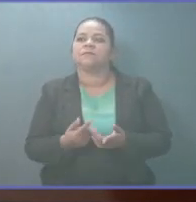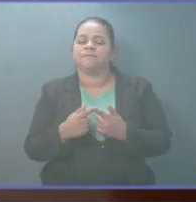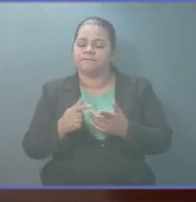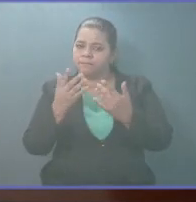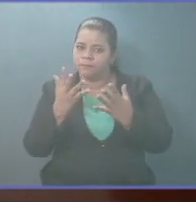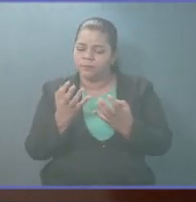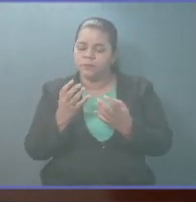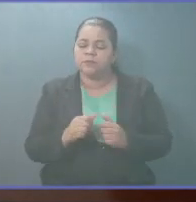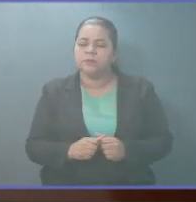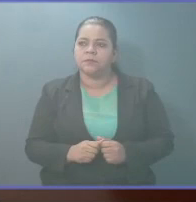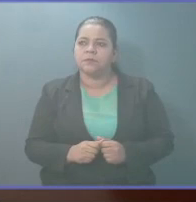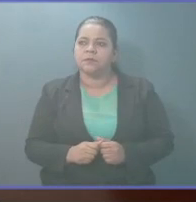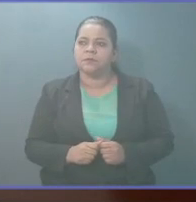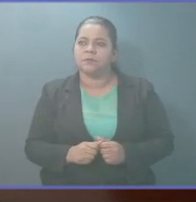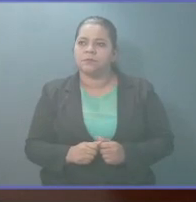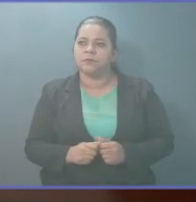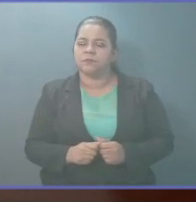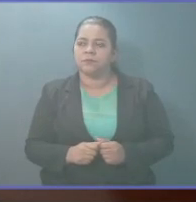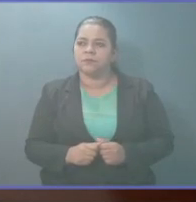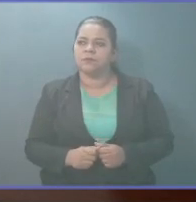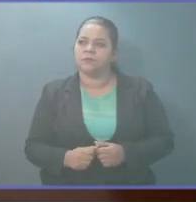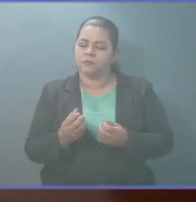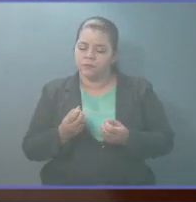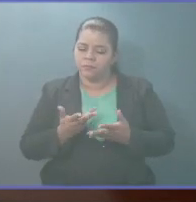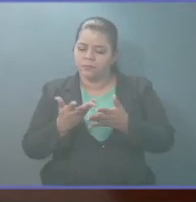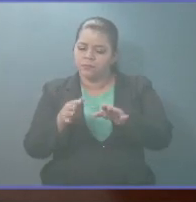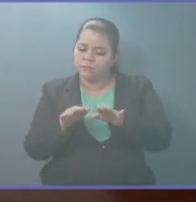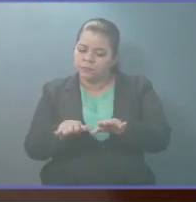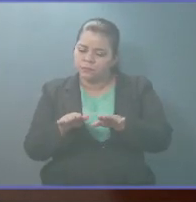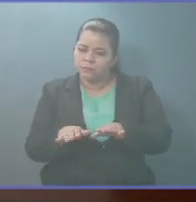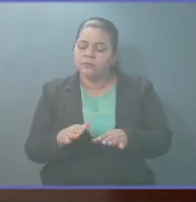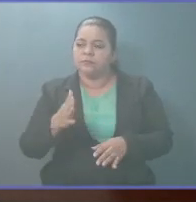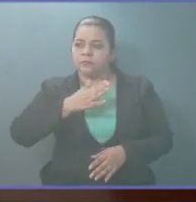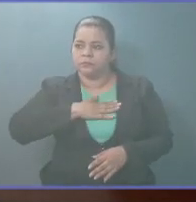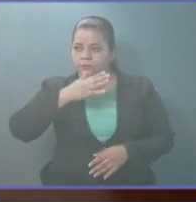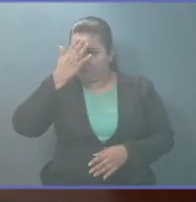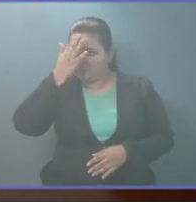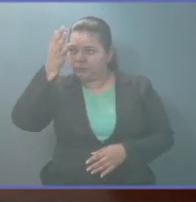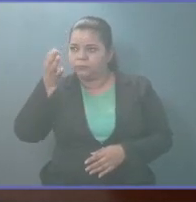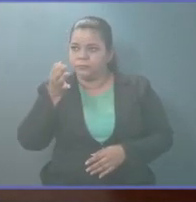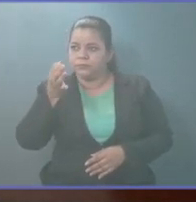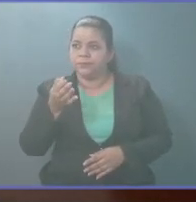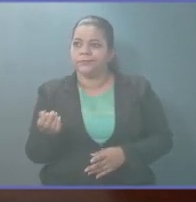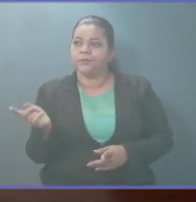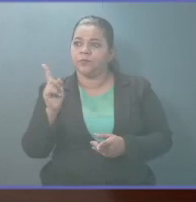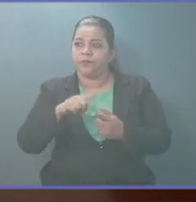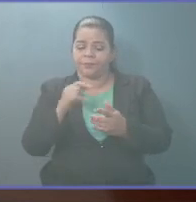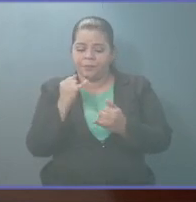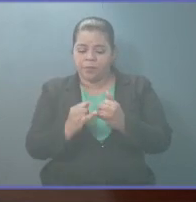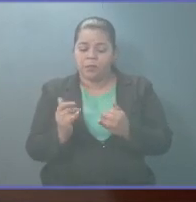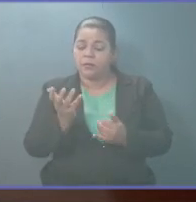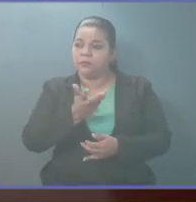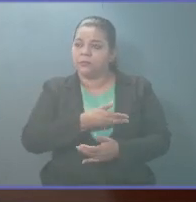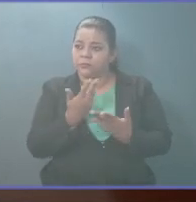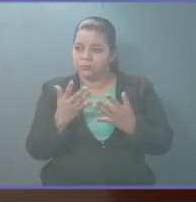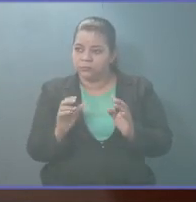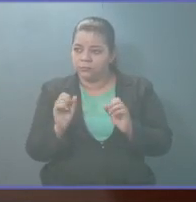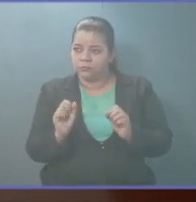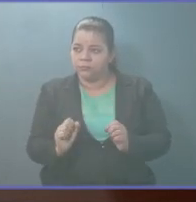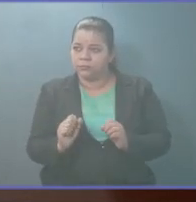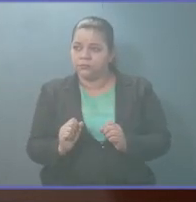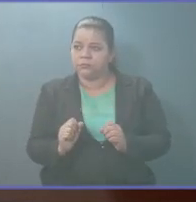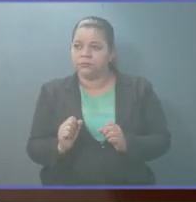señalar que obviamente cuando se conlleva una parte de una asignación presupuestaria, hay